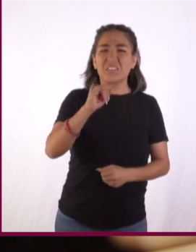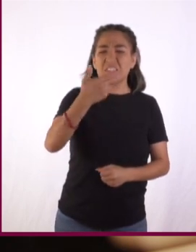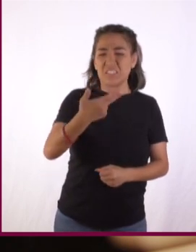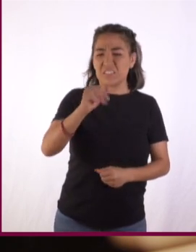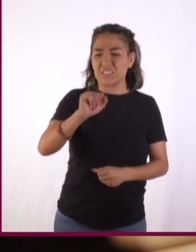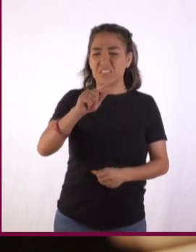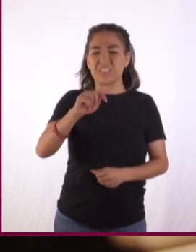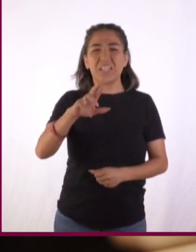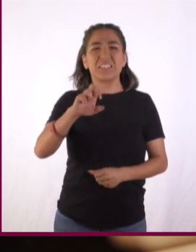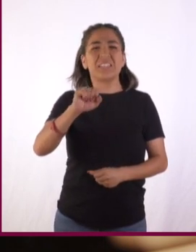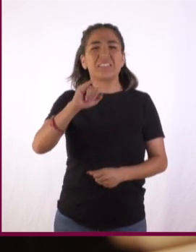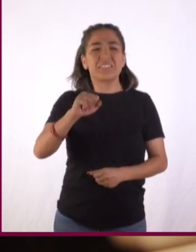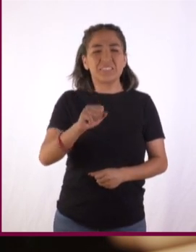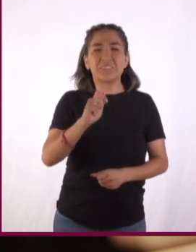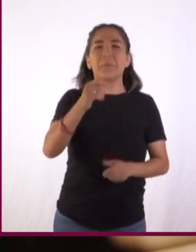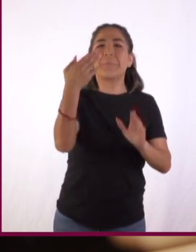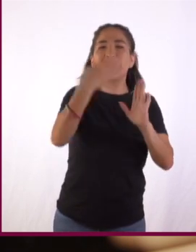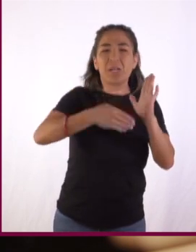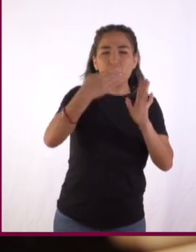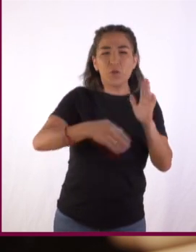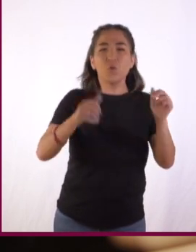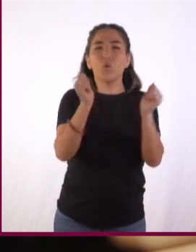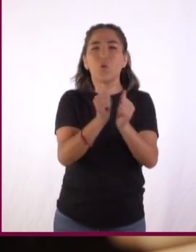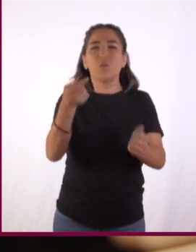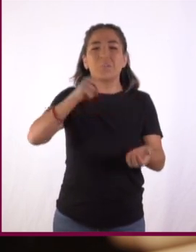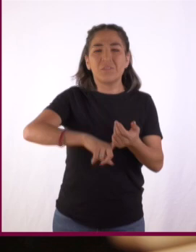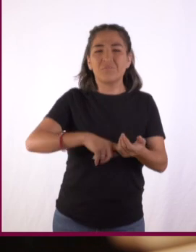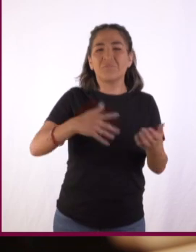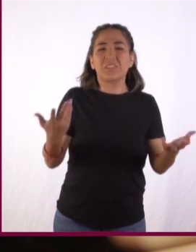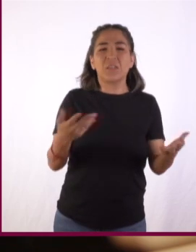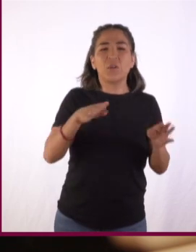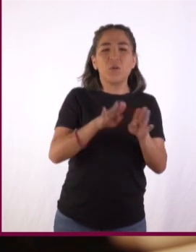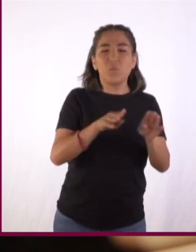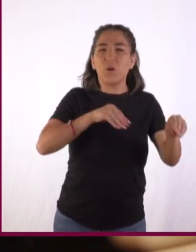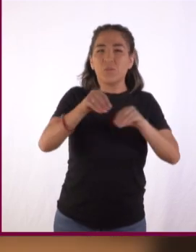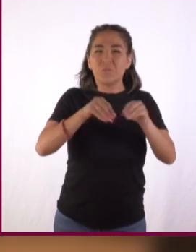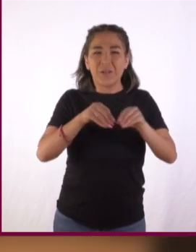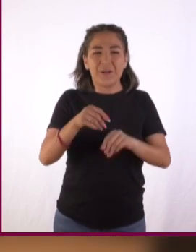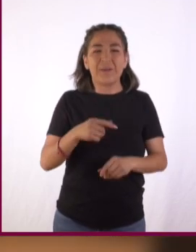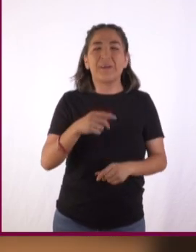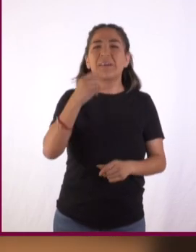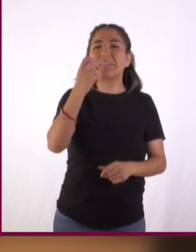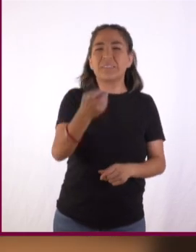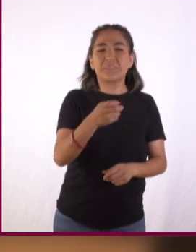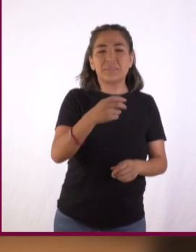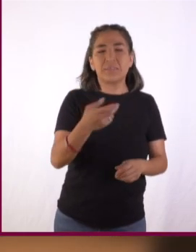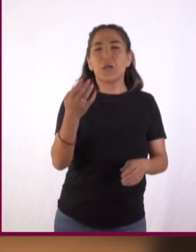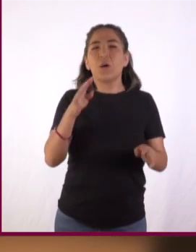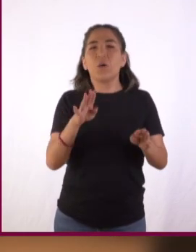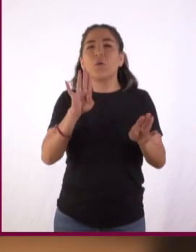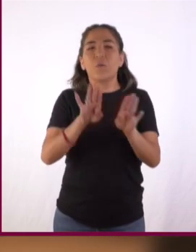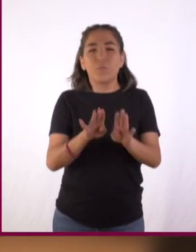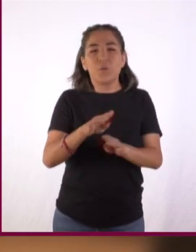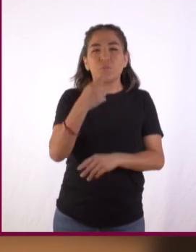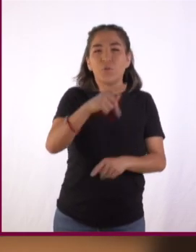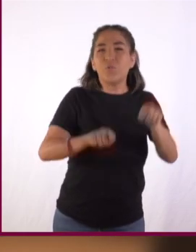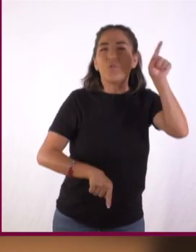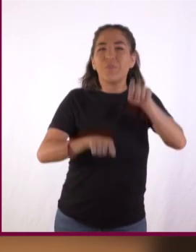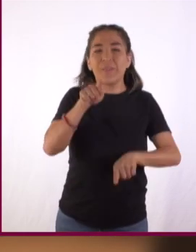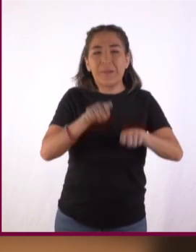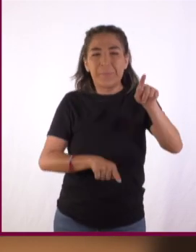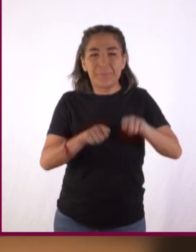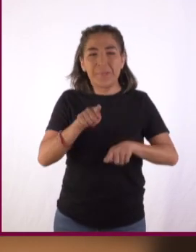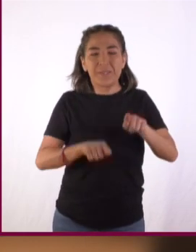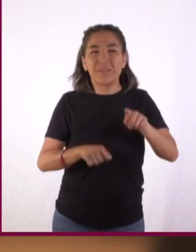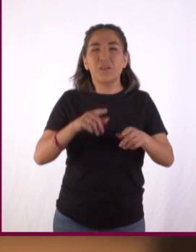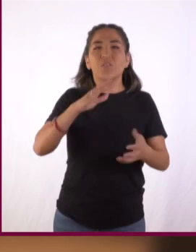es la histéresis mecánica y qué relación tendría con la metrología dimensional? La histéresis mecánica comúnmente se define como